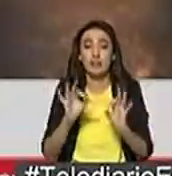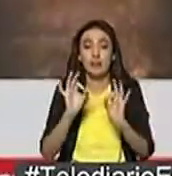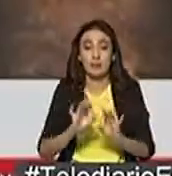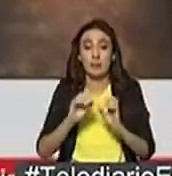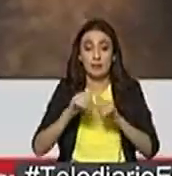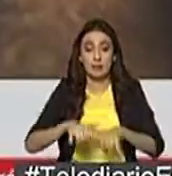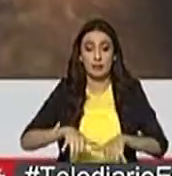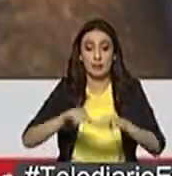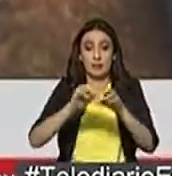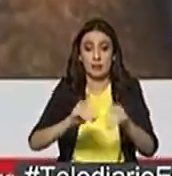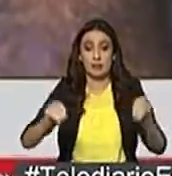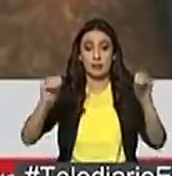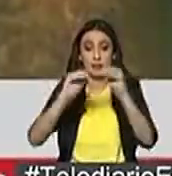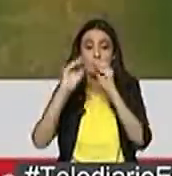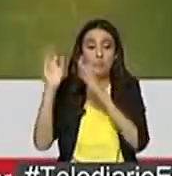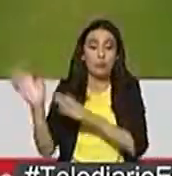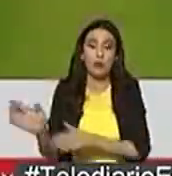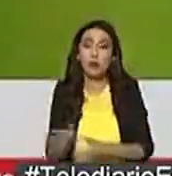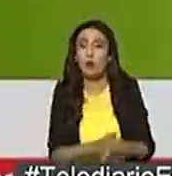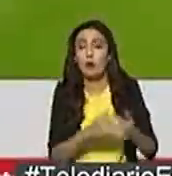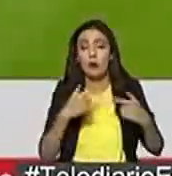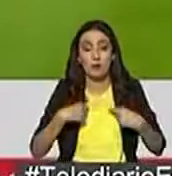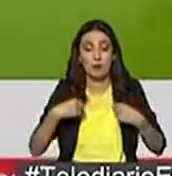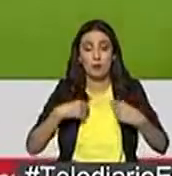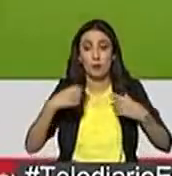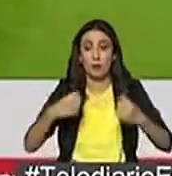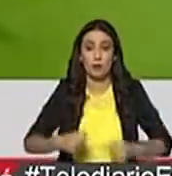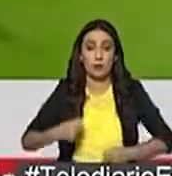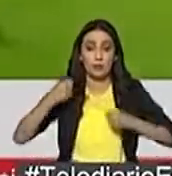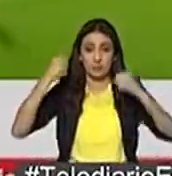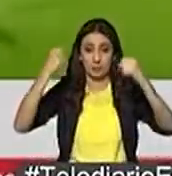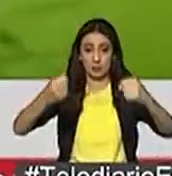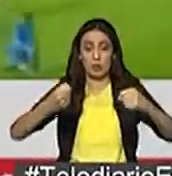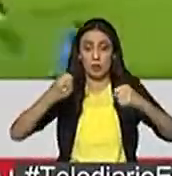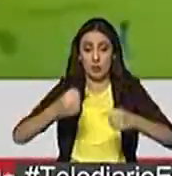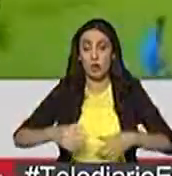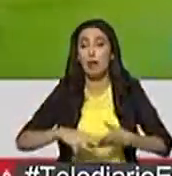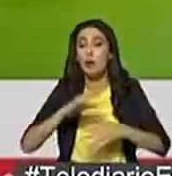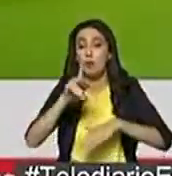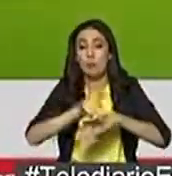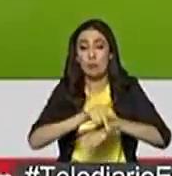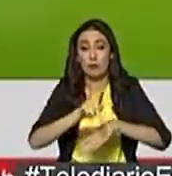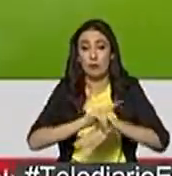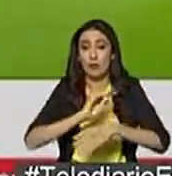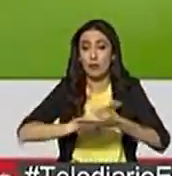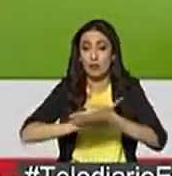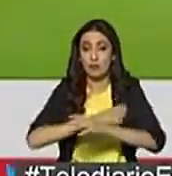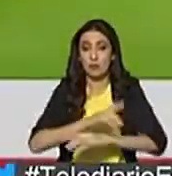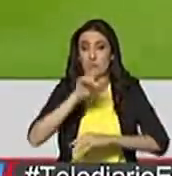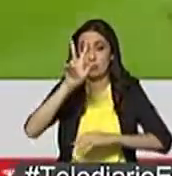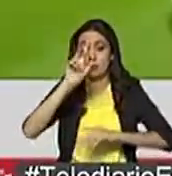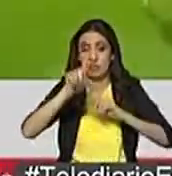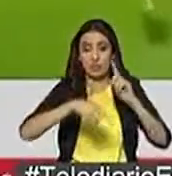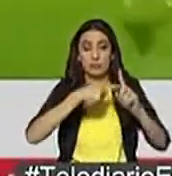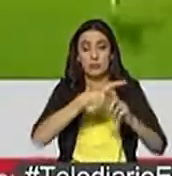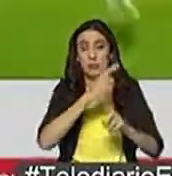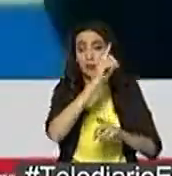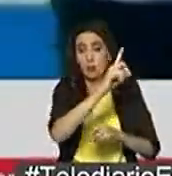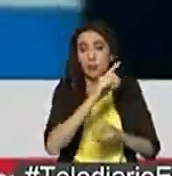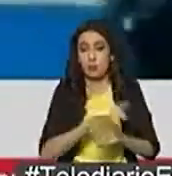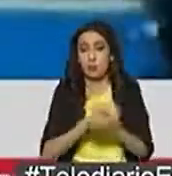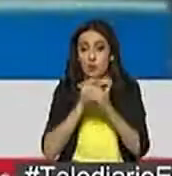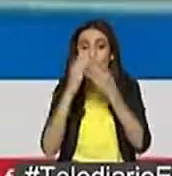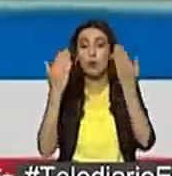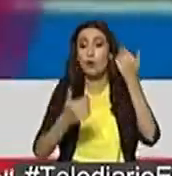mismo día recibió la casaca rosada, aquella que lo vio coronarse campeón en Paraguay luego de vencer por 3-1 a Colón de Argentina, resultado